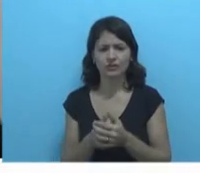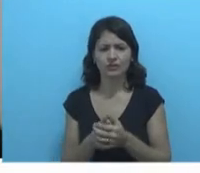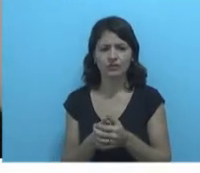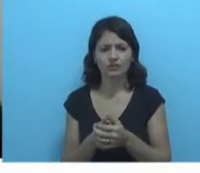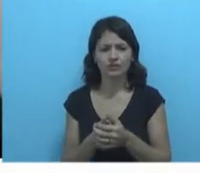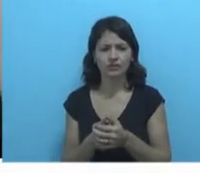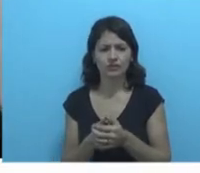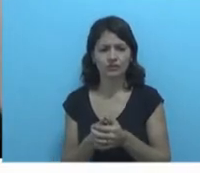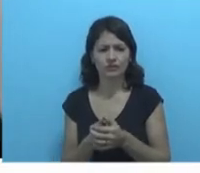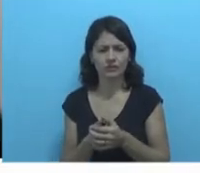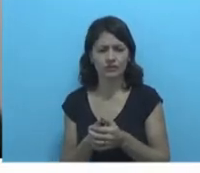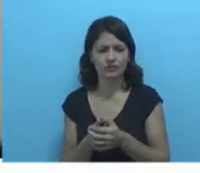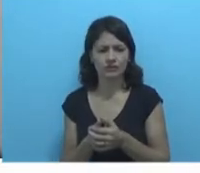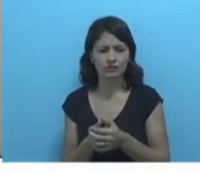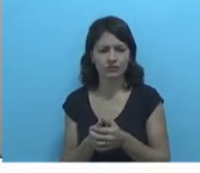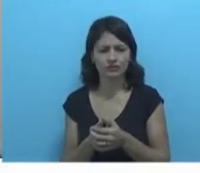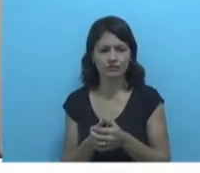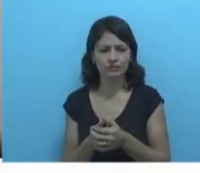posibilidad